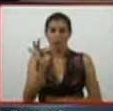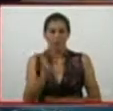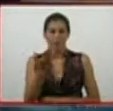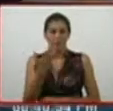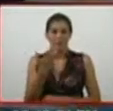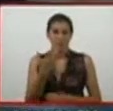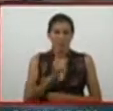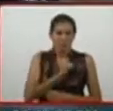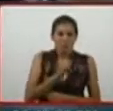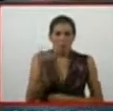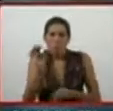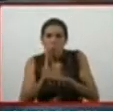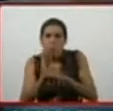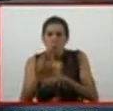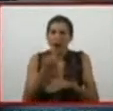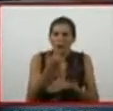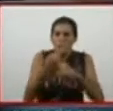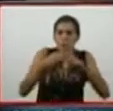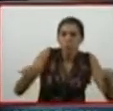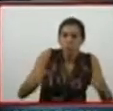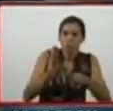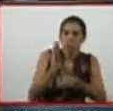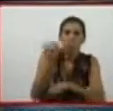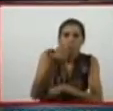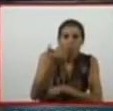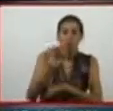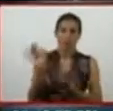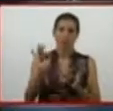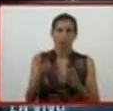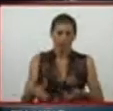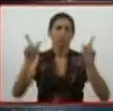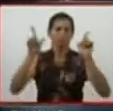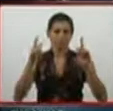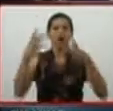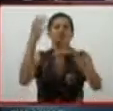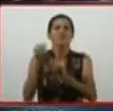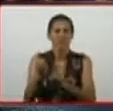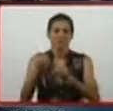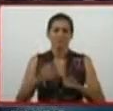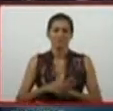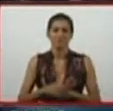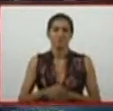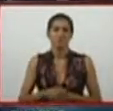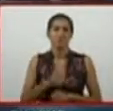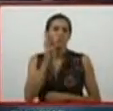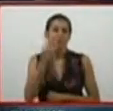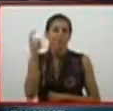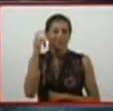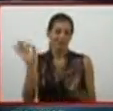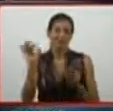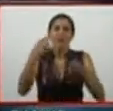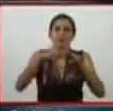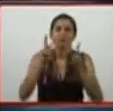escena o imagen o mensaje que dañe su pensamiento y su acción. Hemos